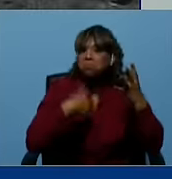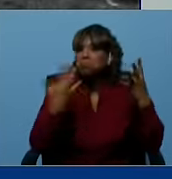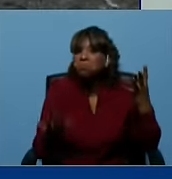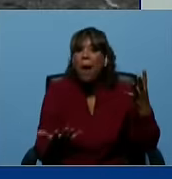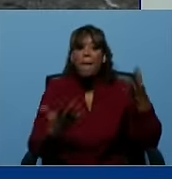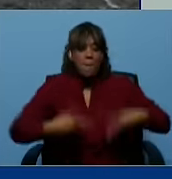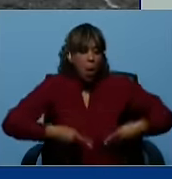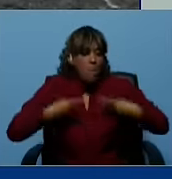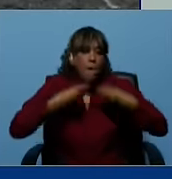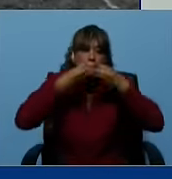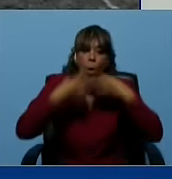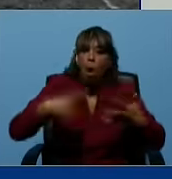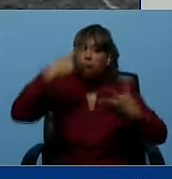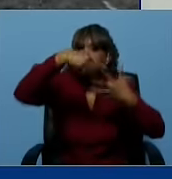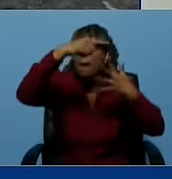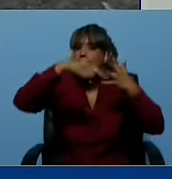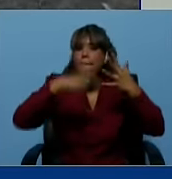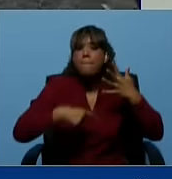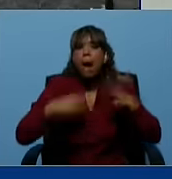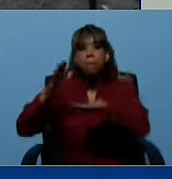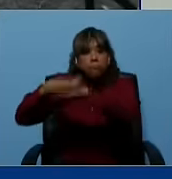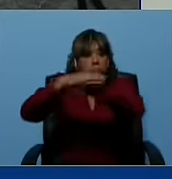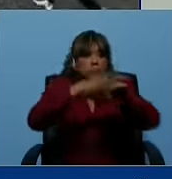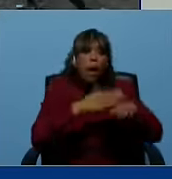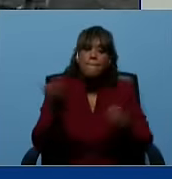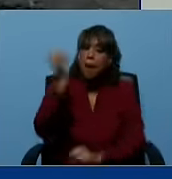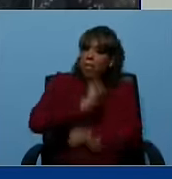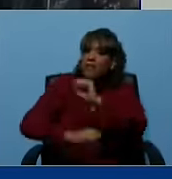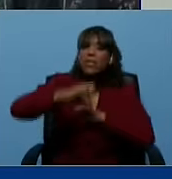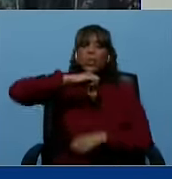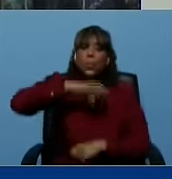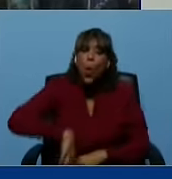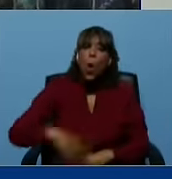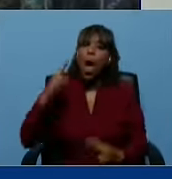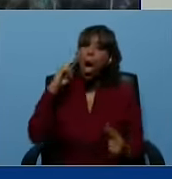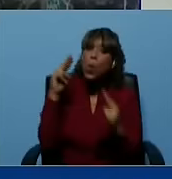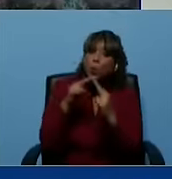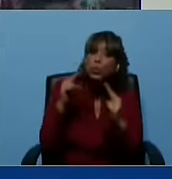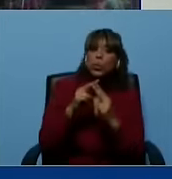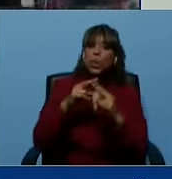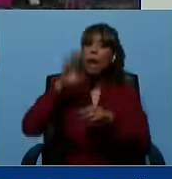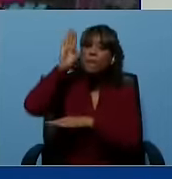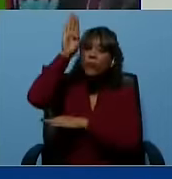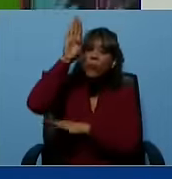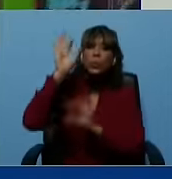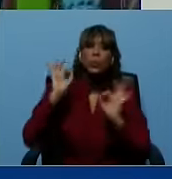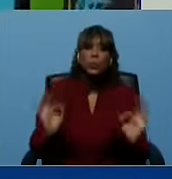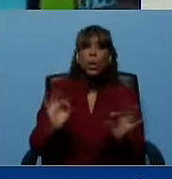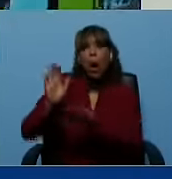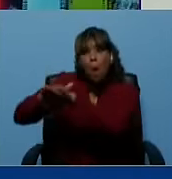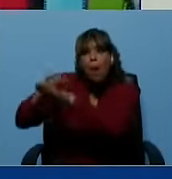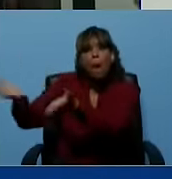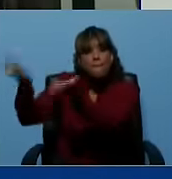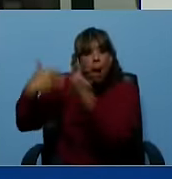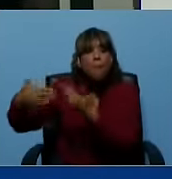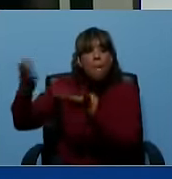para lo bello, para lo creativo, para defender la historia, para el futuro.